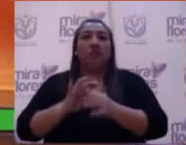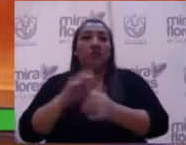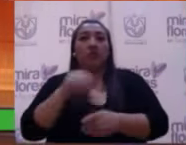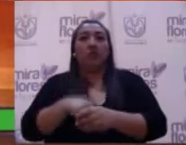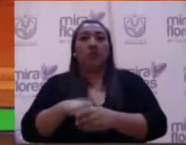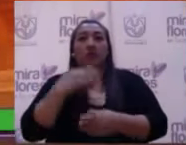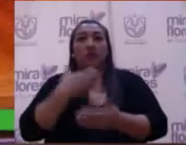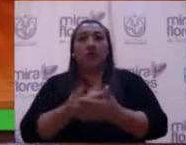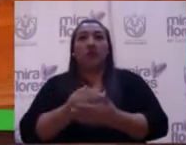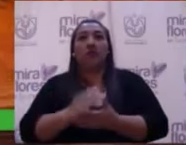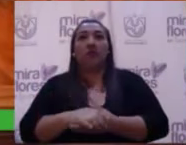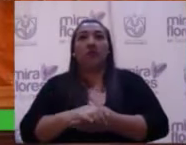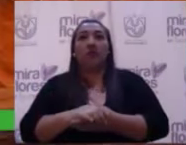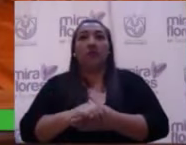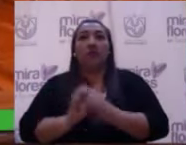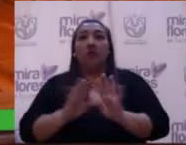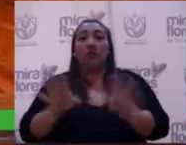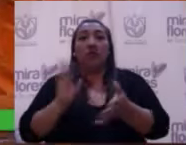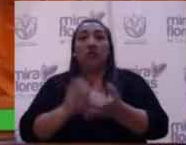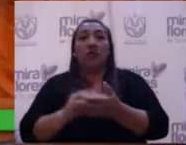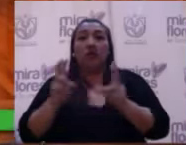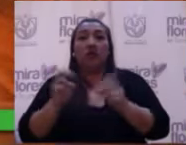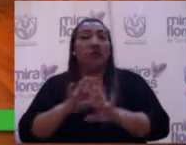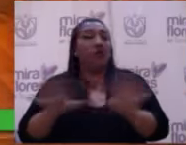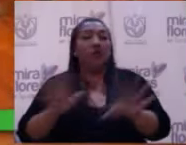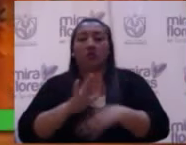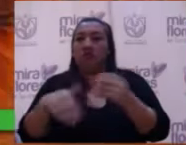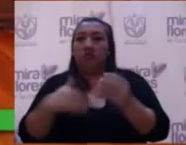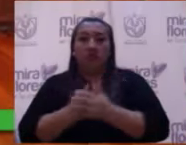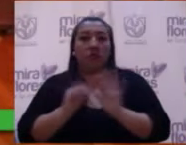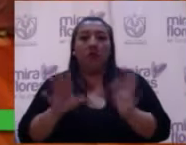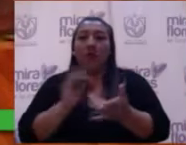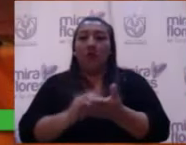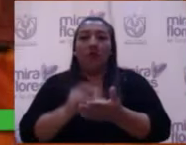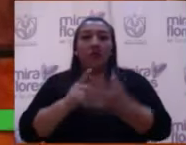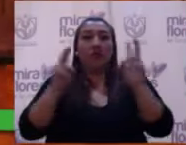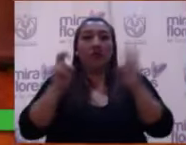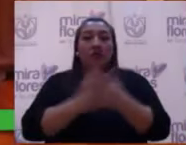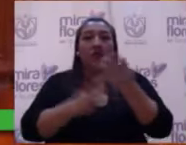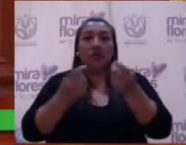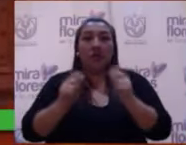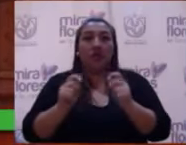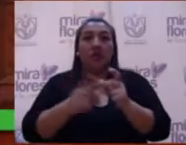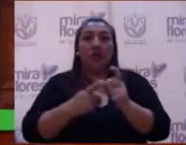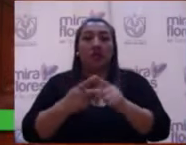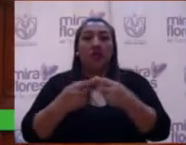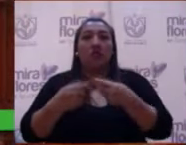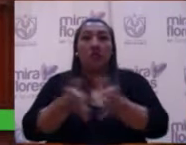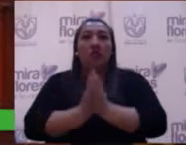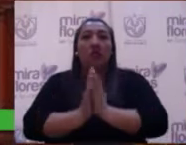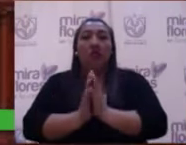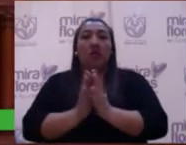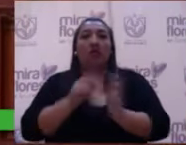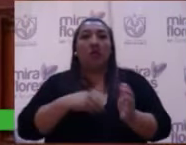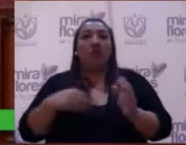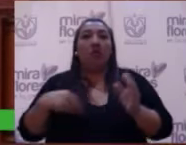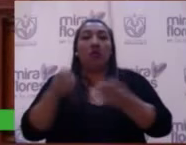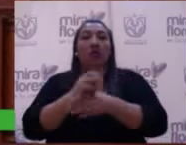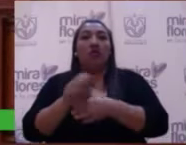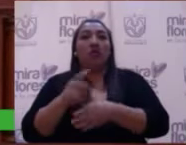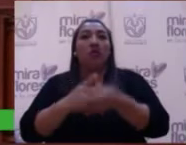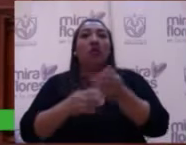Muchas gracias. No tenemos más temas que tratar, ¿verdad? Es todo, señor alcalde. No habiendo más temas que tratar, voy a pedir a los miembros del Consejo que se